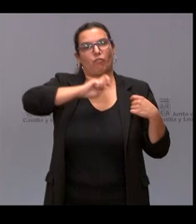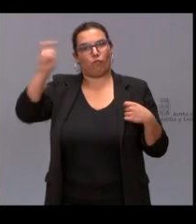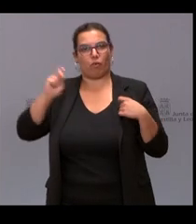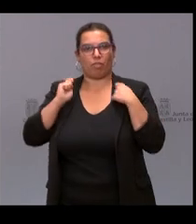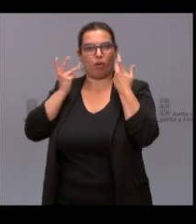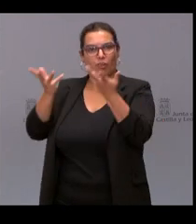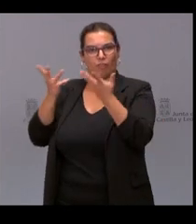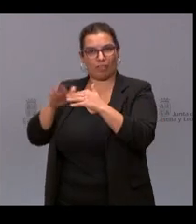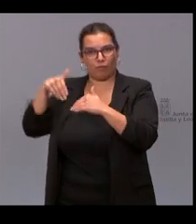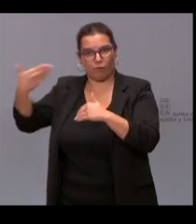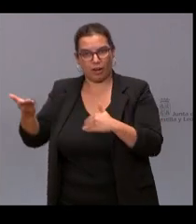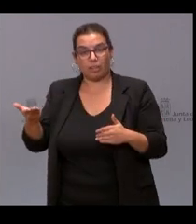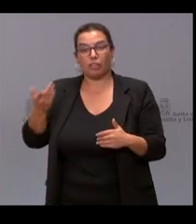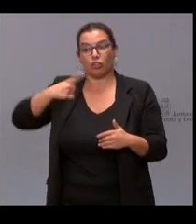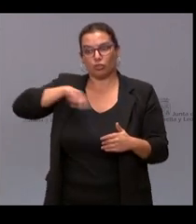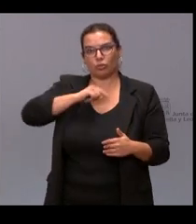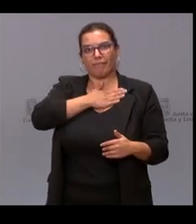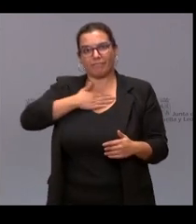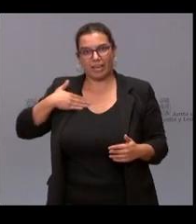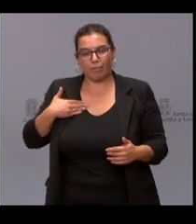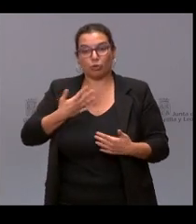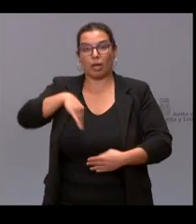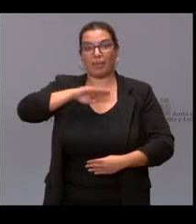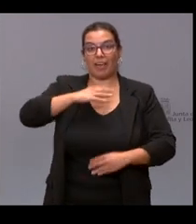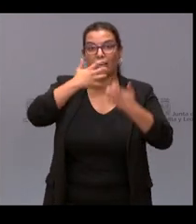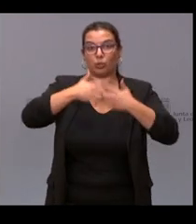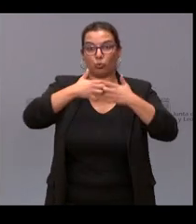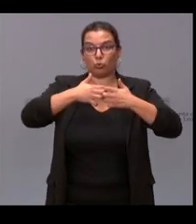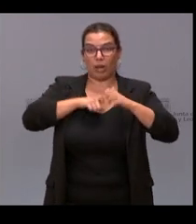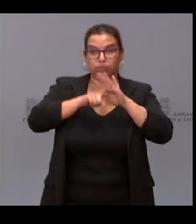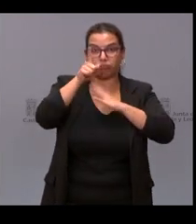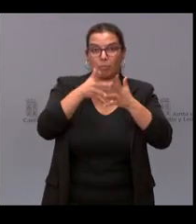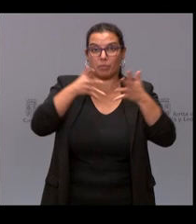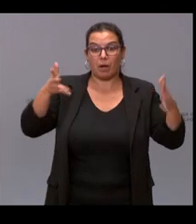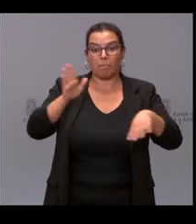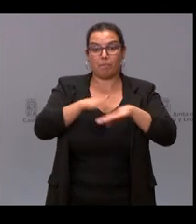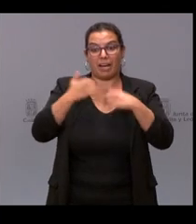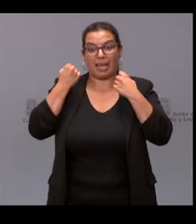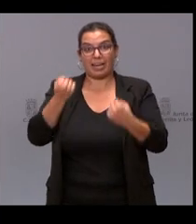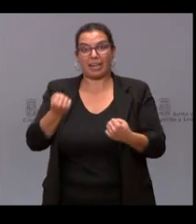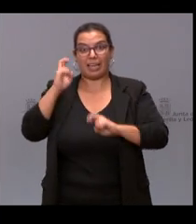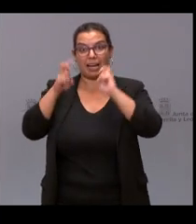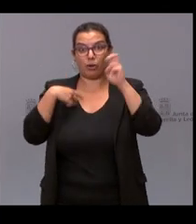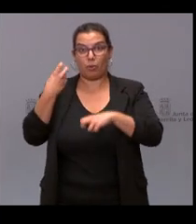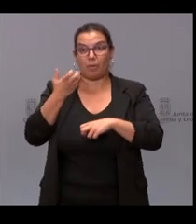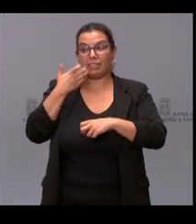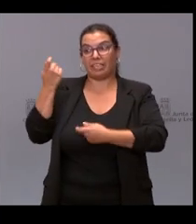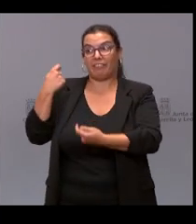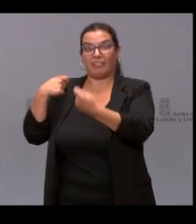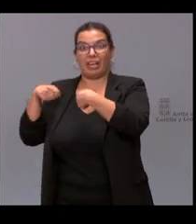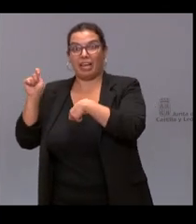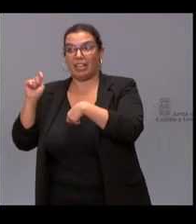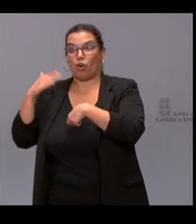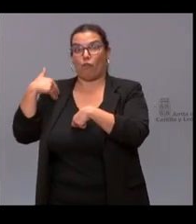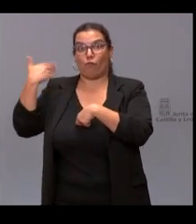seguir incrementando nuestra capacidad industrial para que esa energía renovable que exportamos se quede aquí